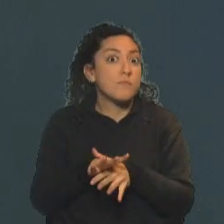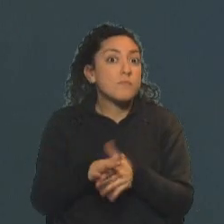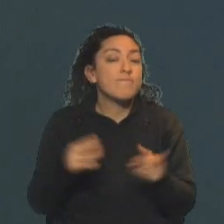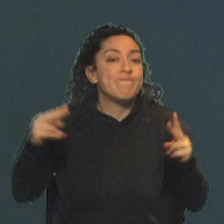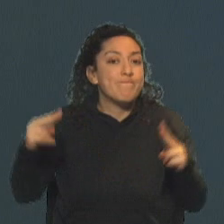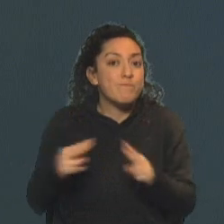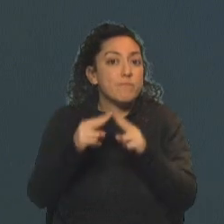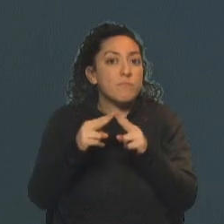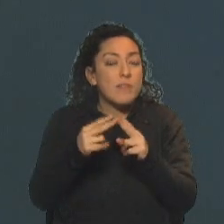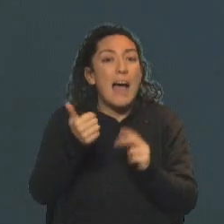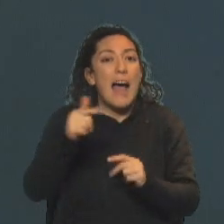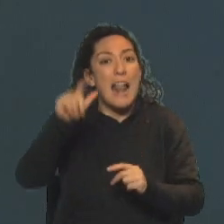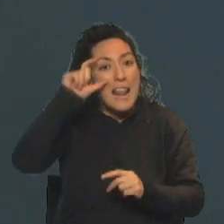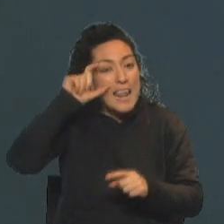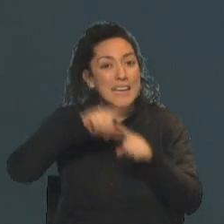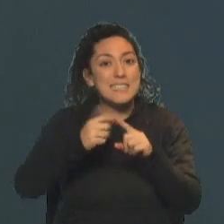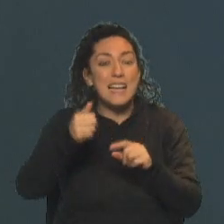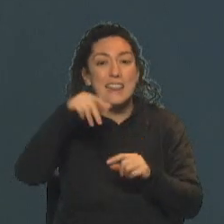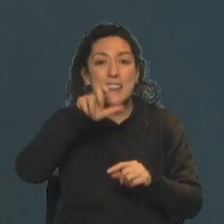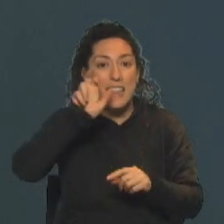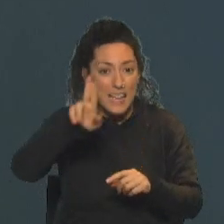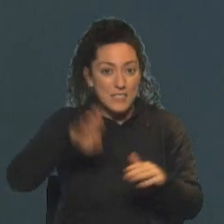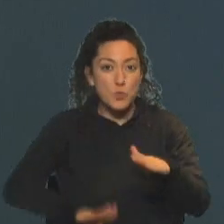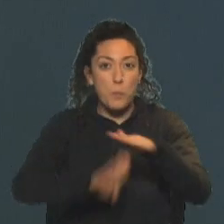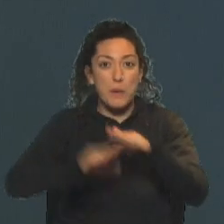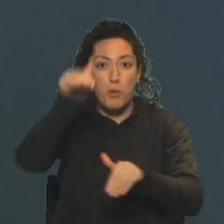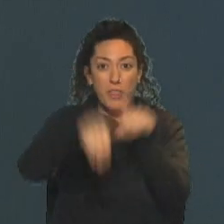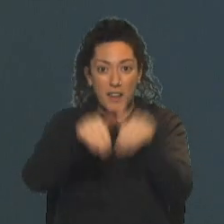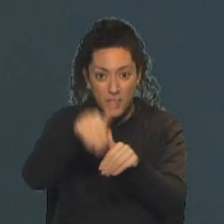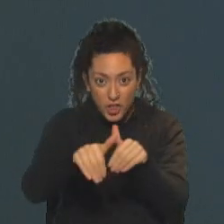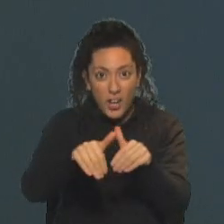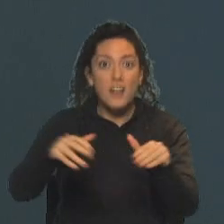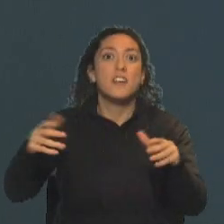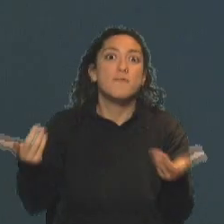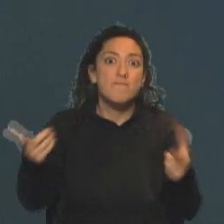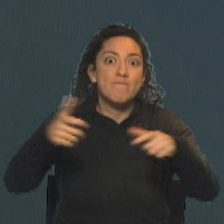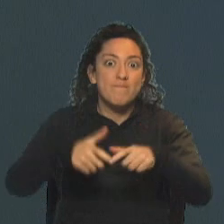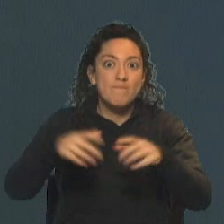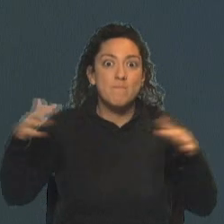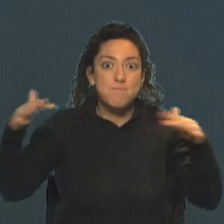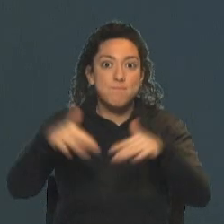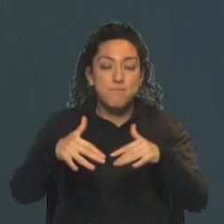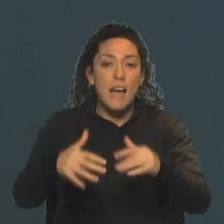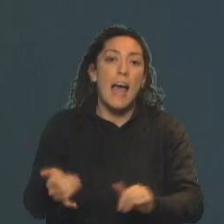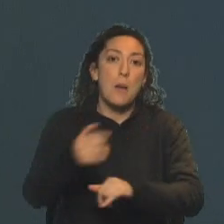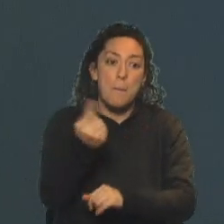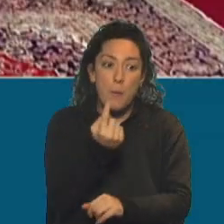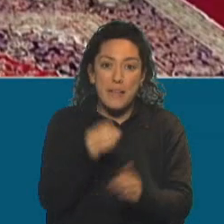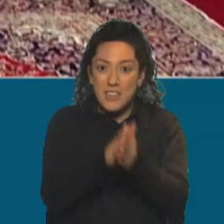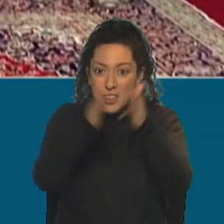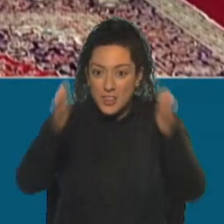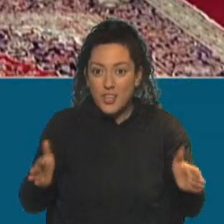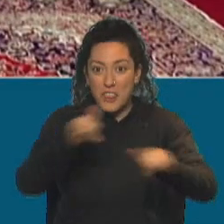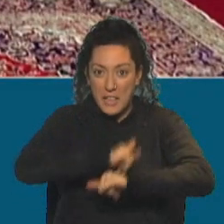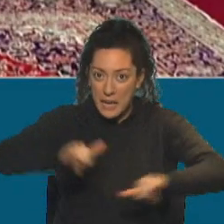alexander de moraes en el supremo electoral así que se dio esta imagen en medio de la campaña electoral que ya arrancó